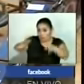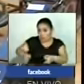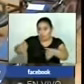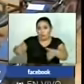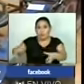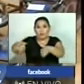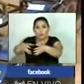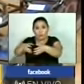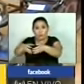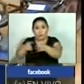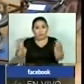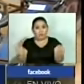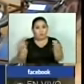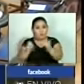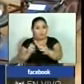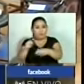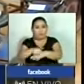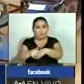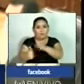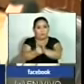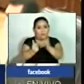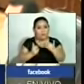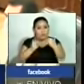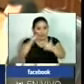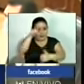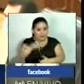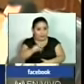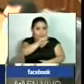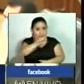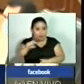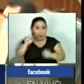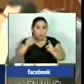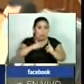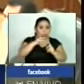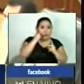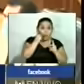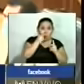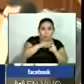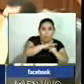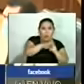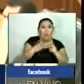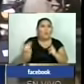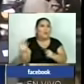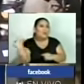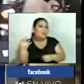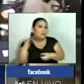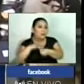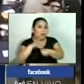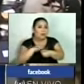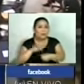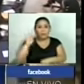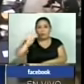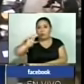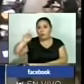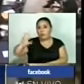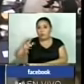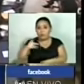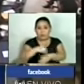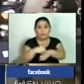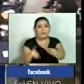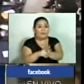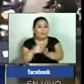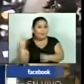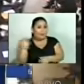Legislativo durante esta semana. Para quitarle el fuero al diputado Quijano, se requieren los votos de al menos 43